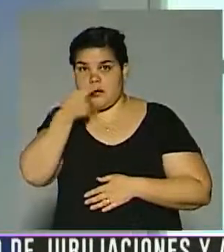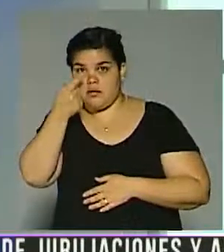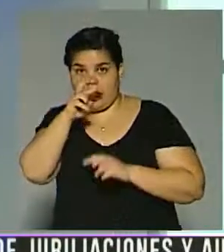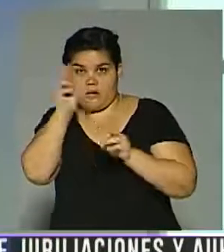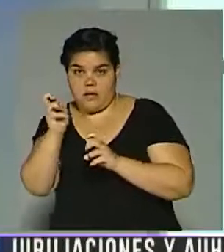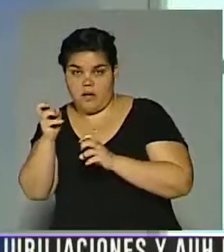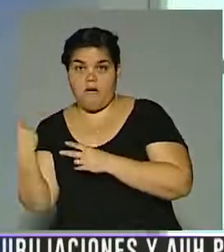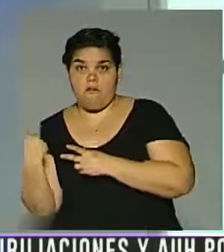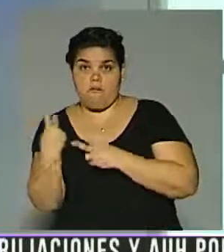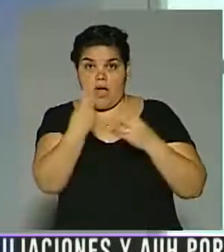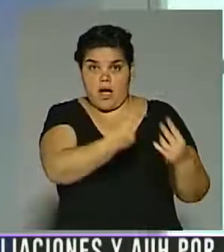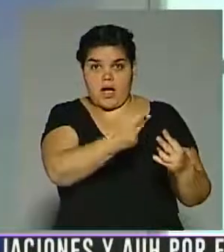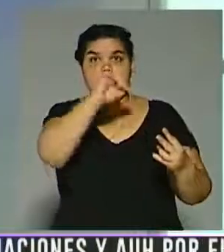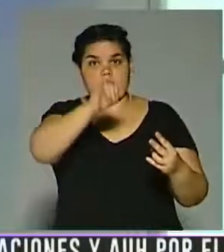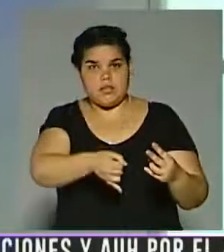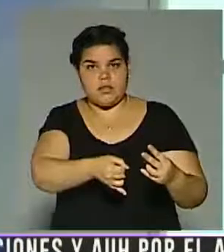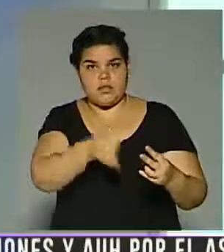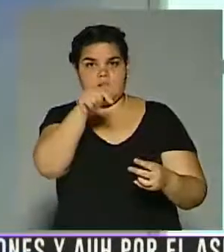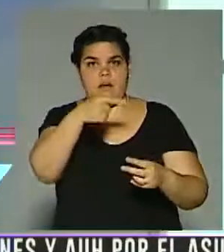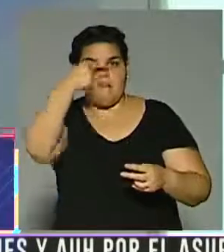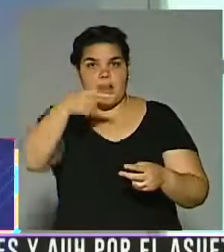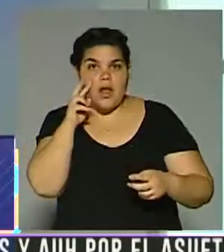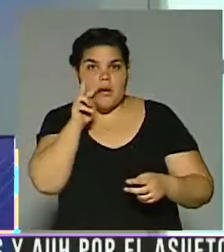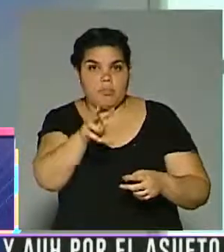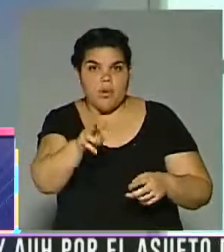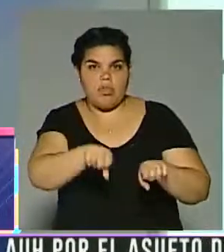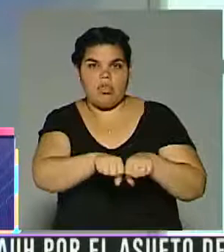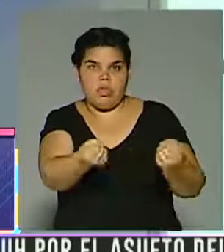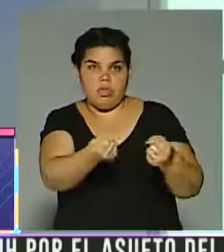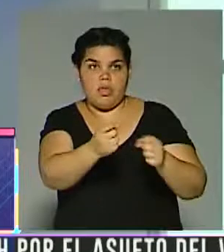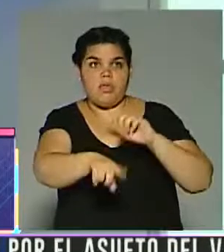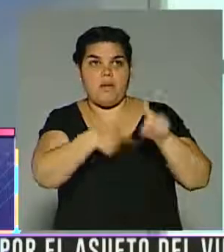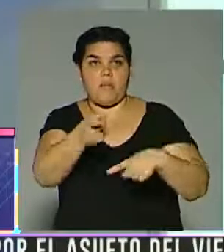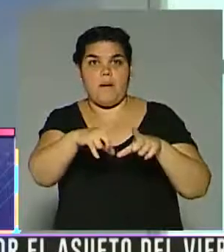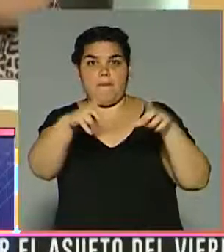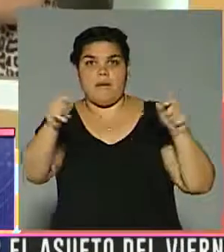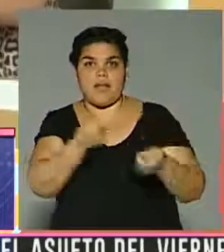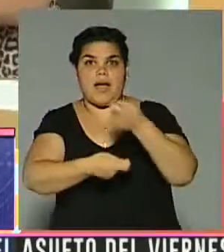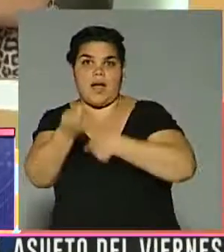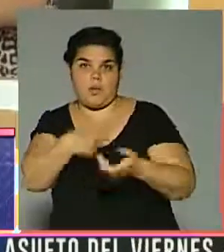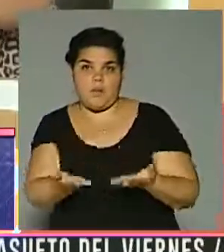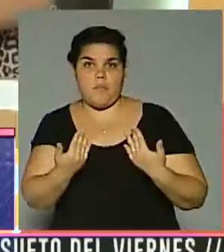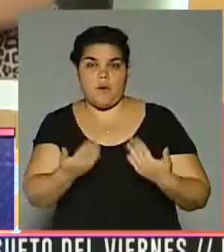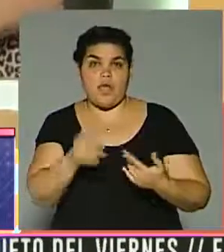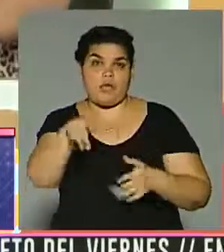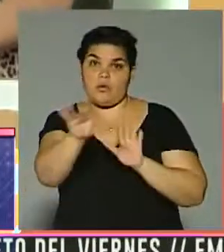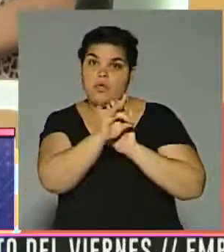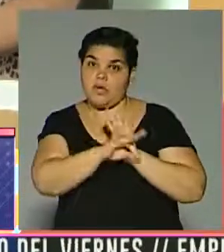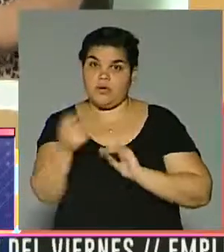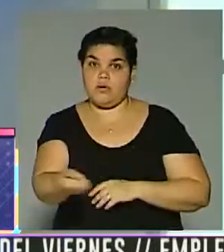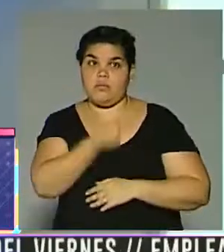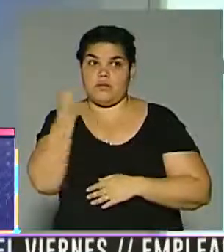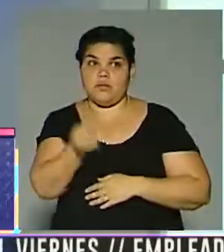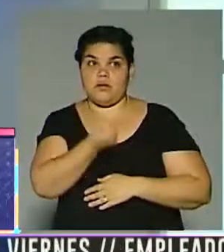ver a esta superfinal frustrada tenían la posibilidad de cambiar su pasaje. Y sin duda es un dato importante. Pero